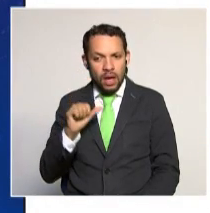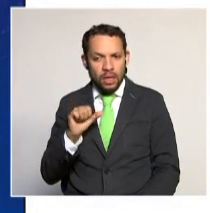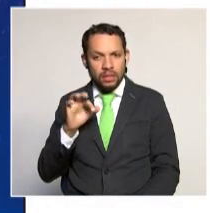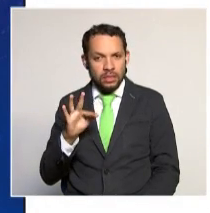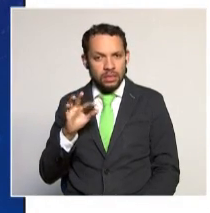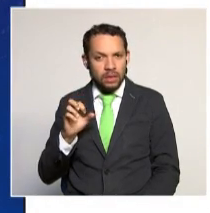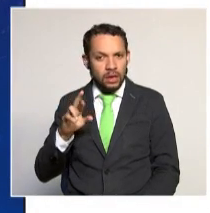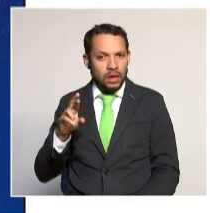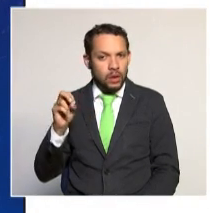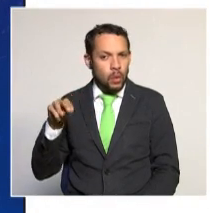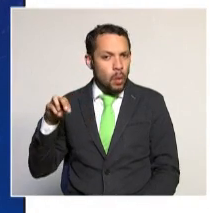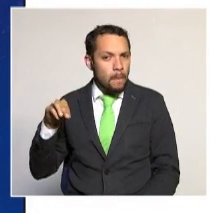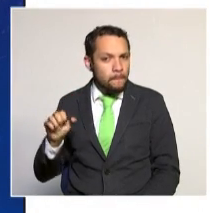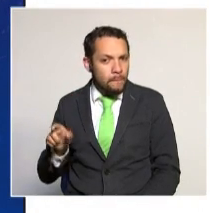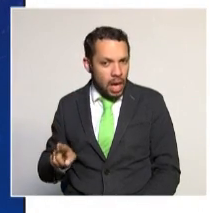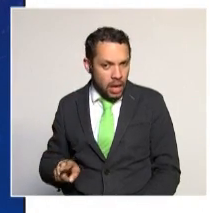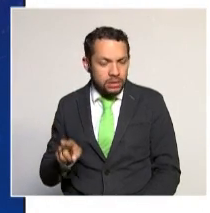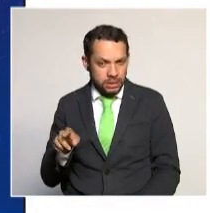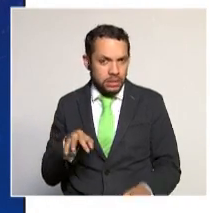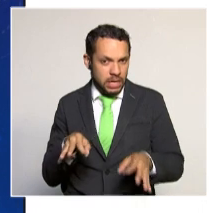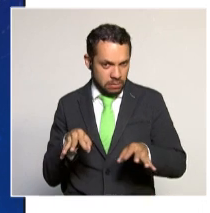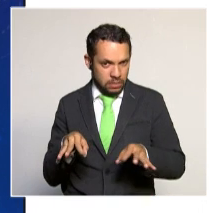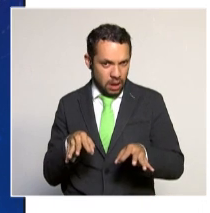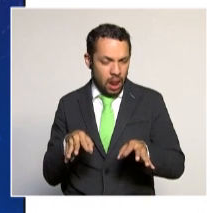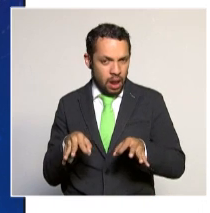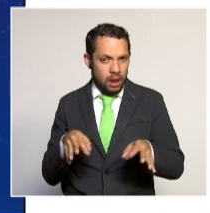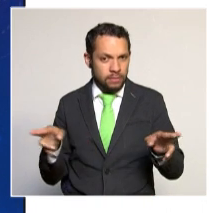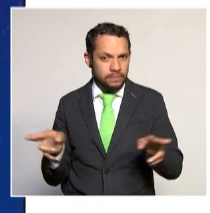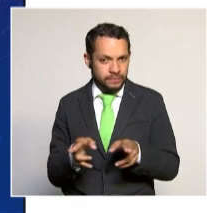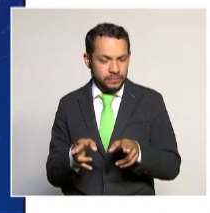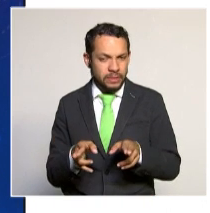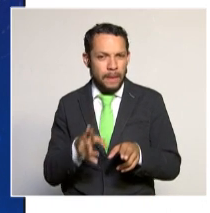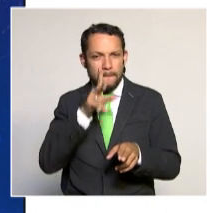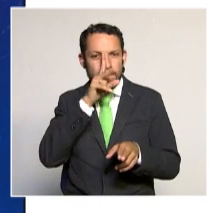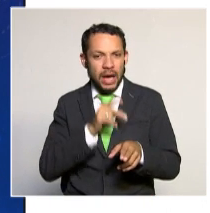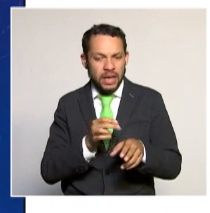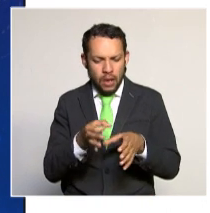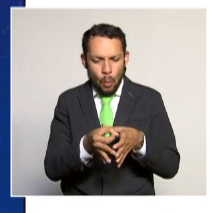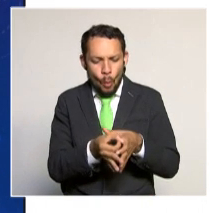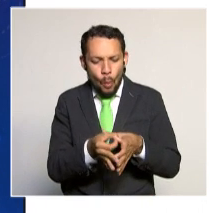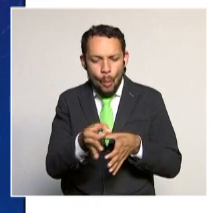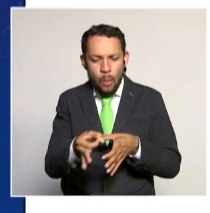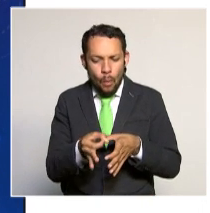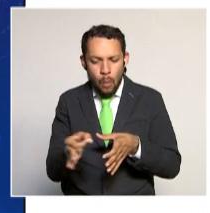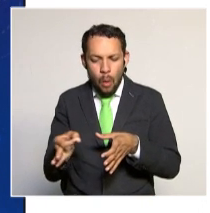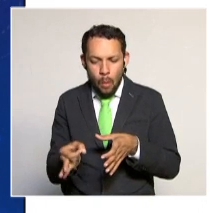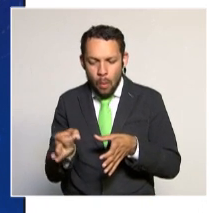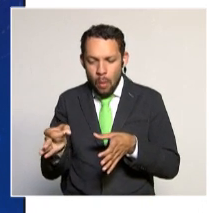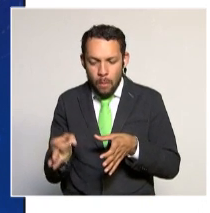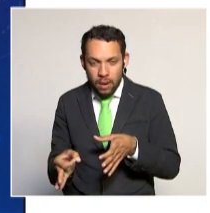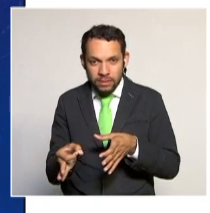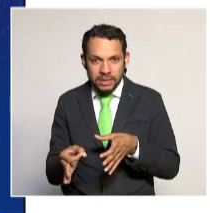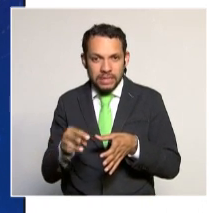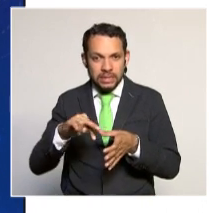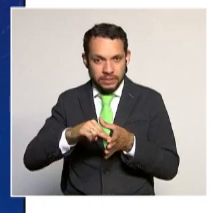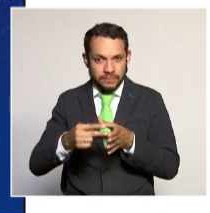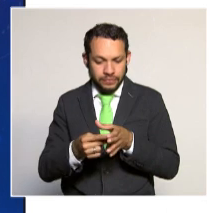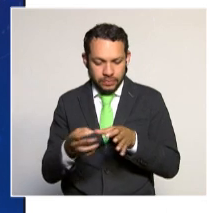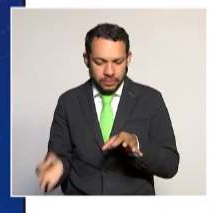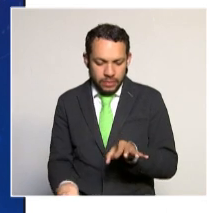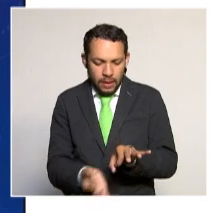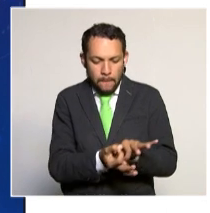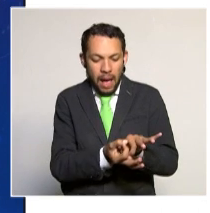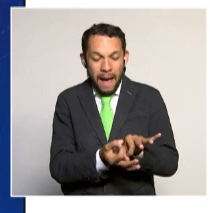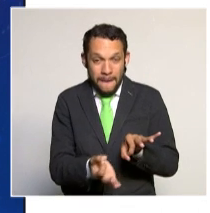una especie de, lo voy a simplificar, de placas que se depositan tapando el lumen de los vasos. Una